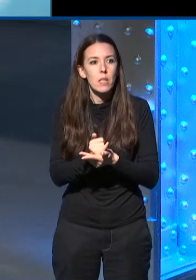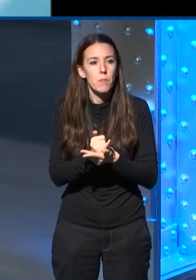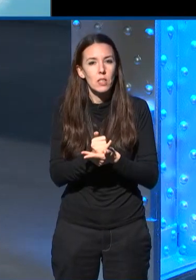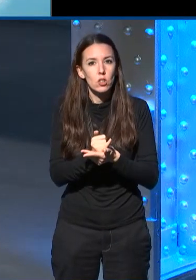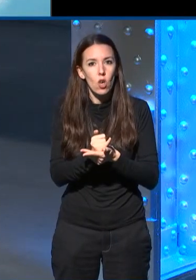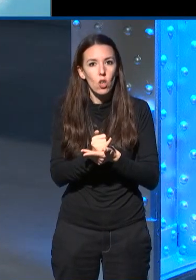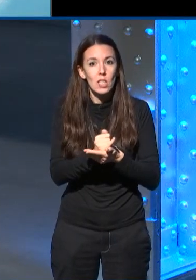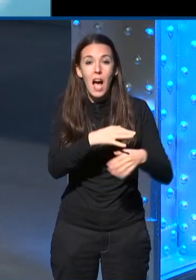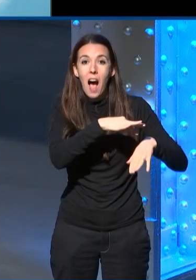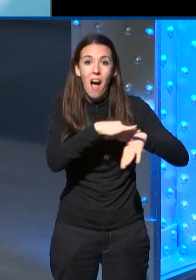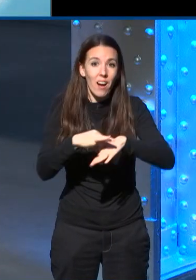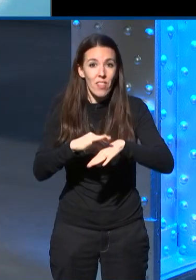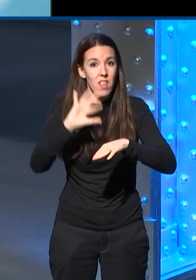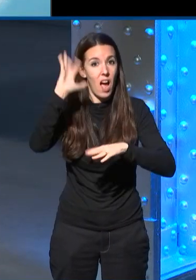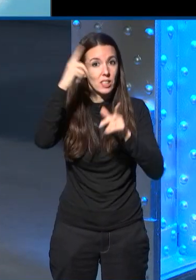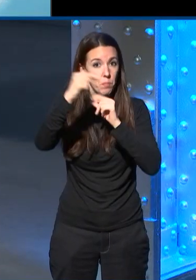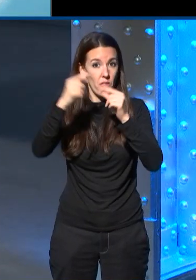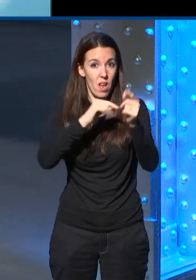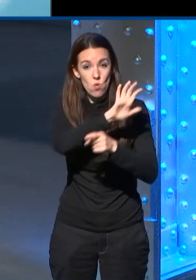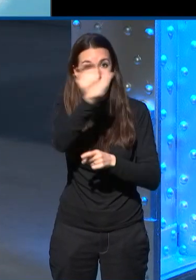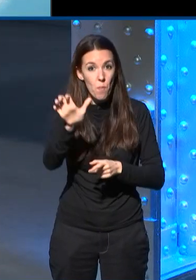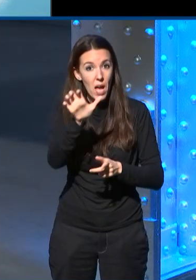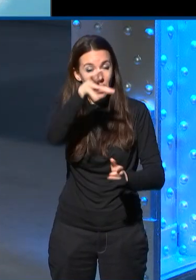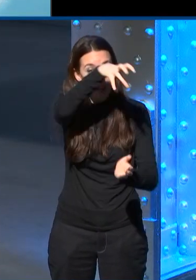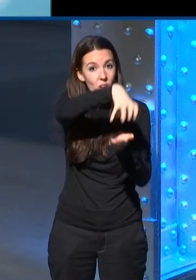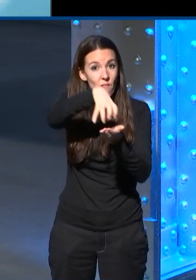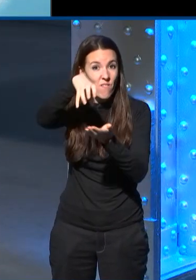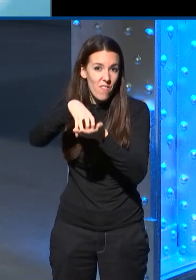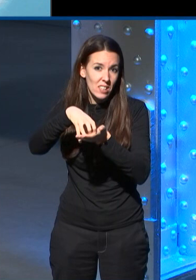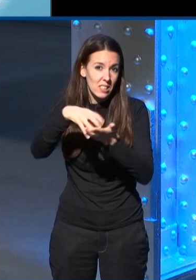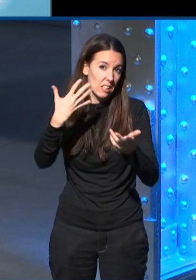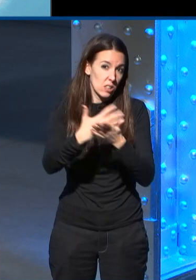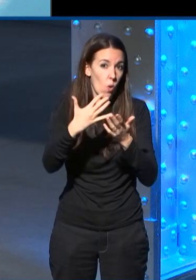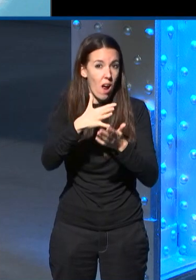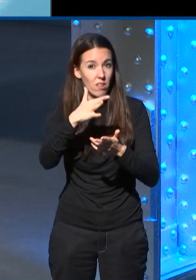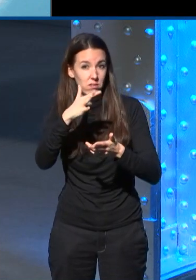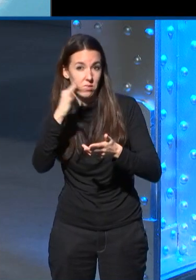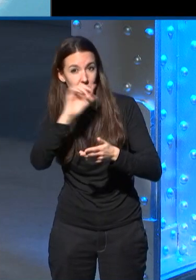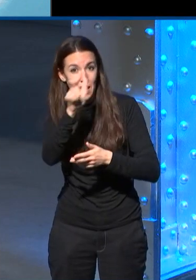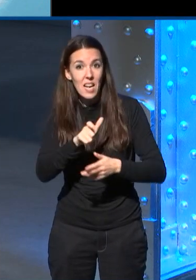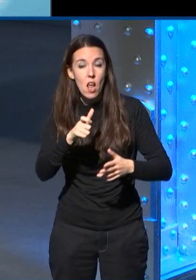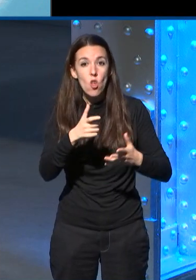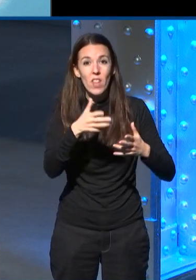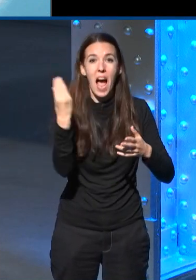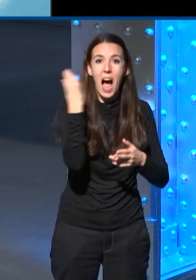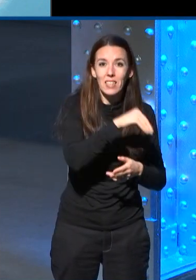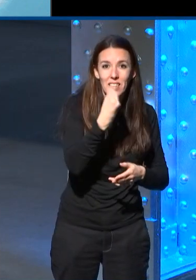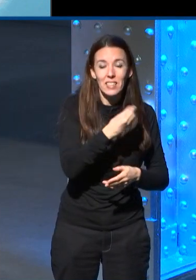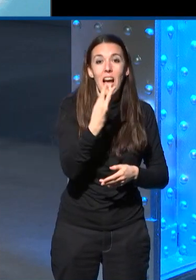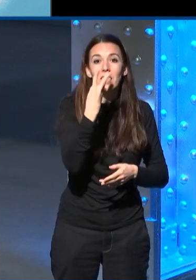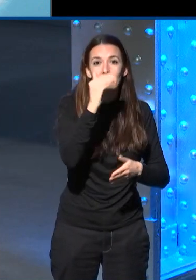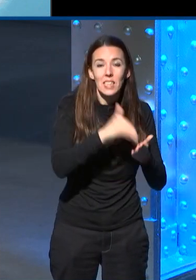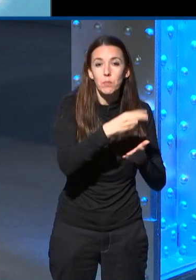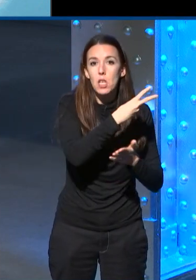de la Agencia Espacial Europea en unas bases franco-italianas en la Antártida a 3.200 metros de